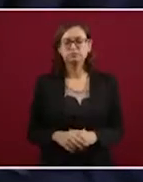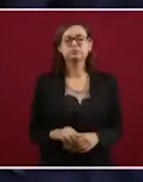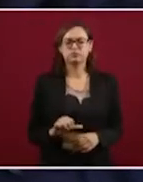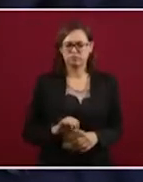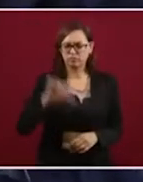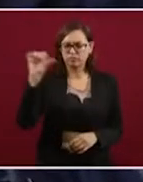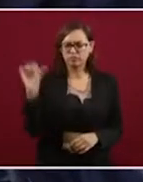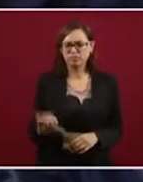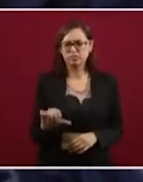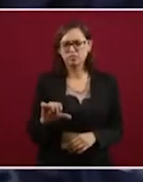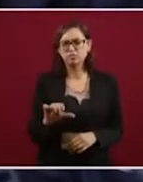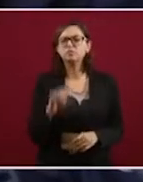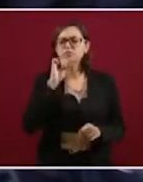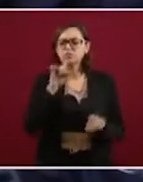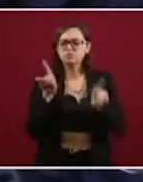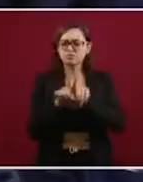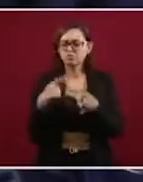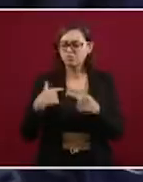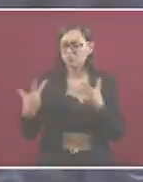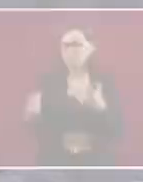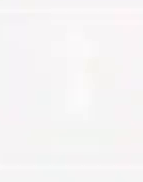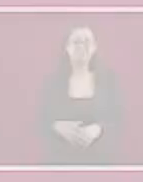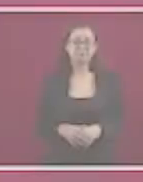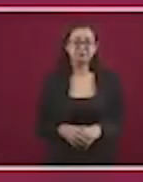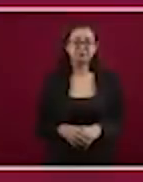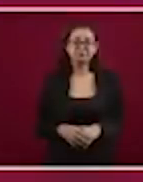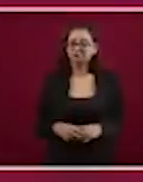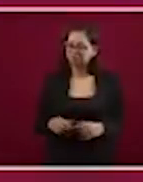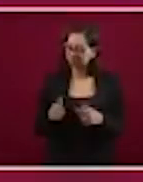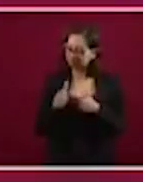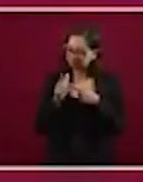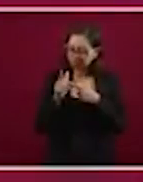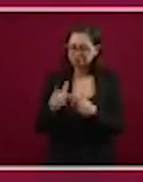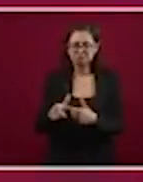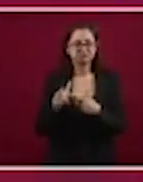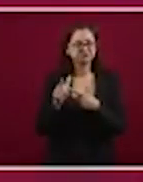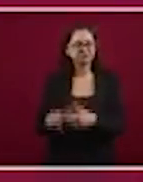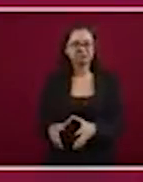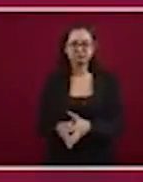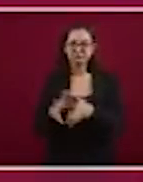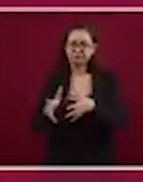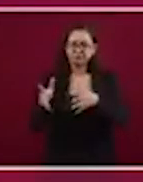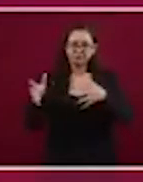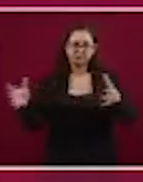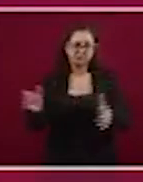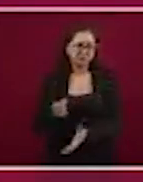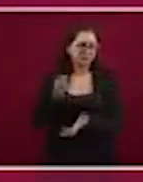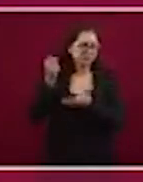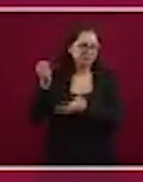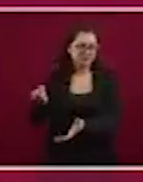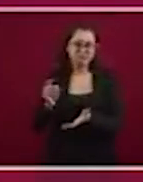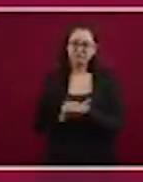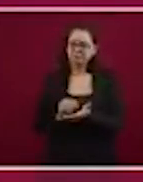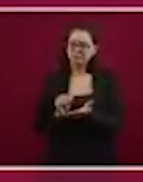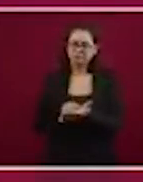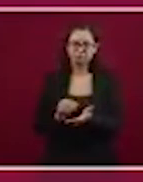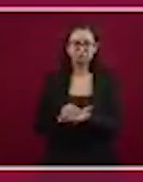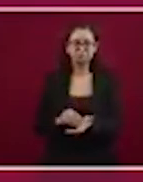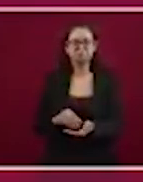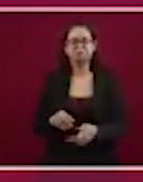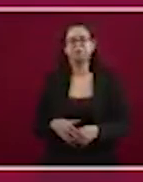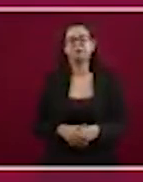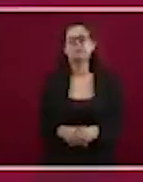para que no haya contrastes de marginación. Se sigue invirtiendo y sigue habiendo crecimiento